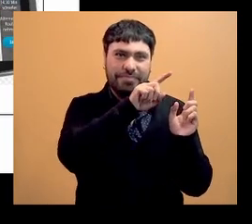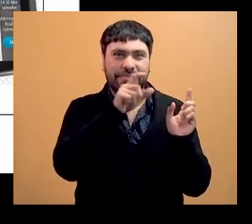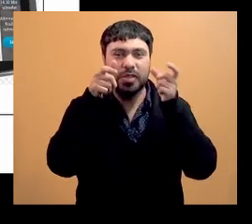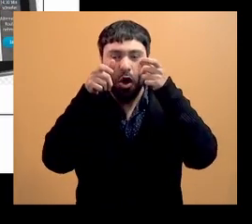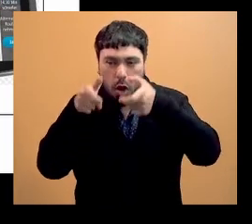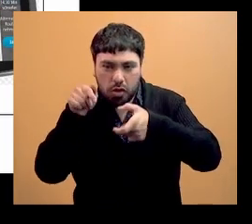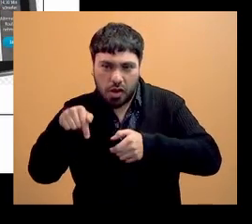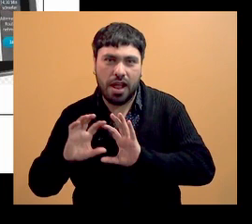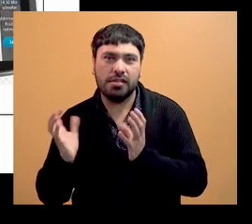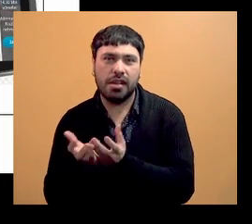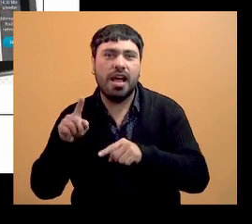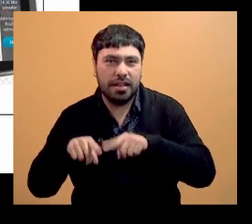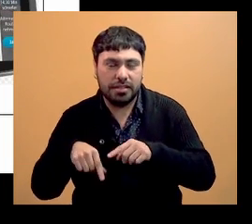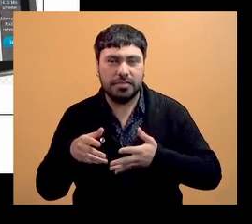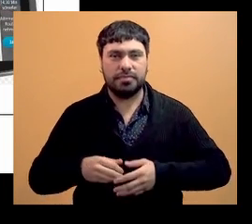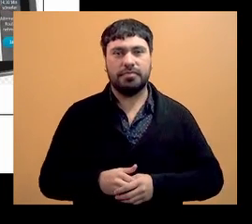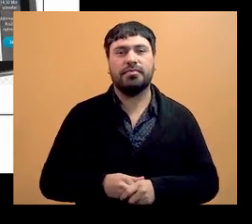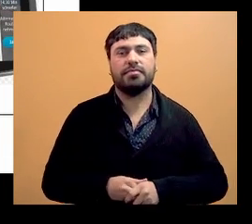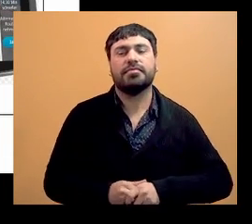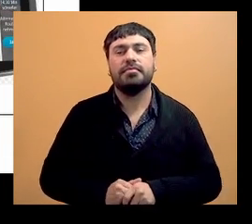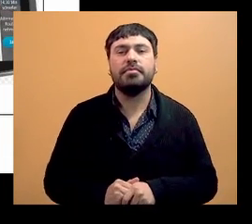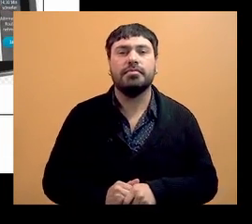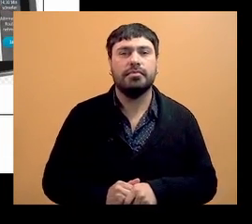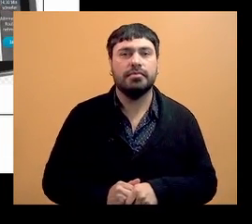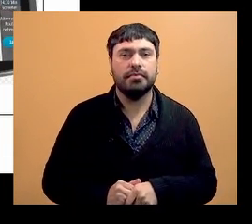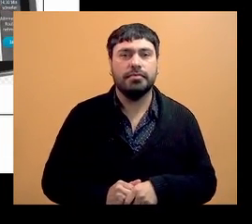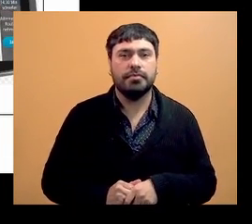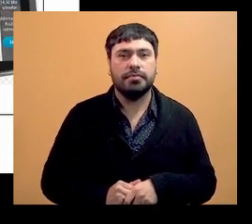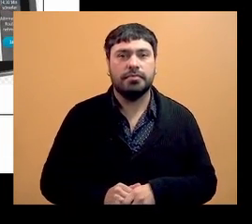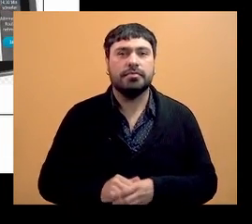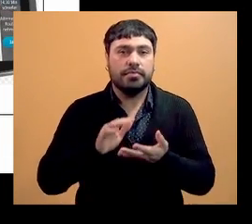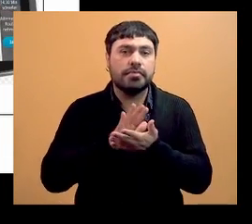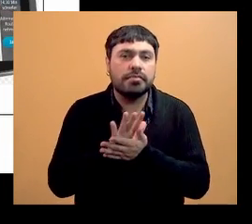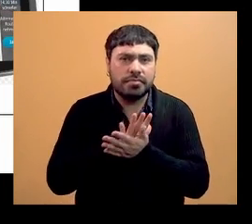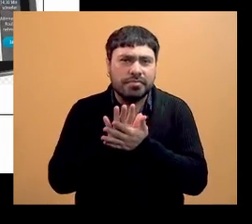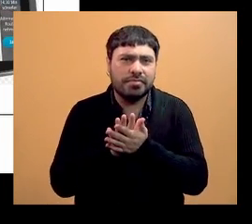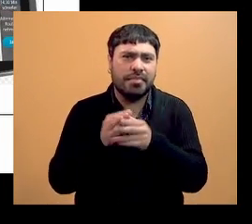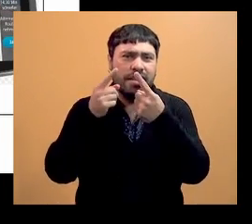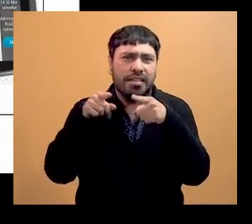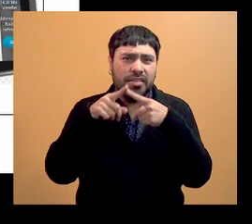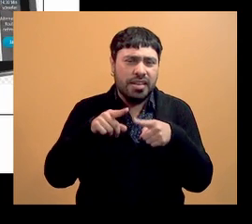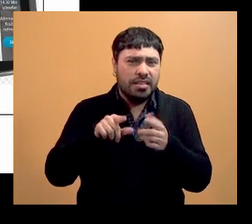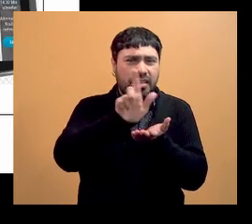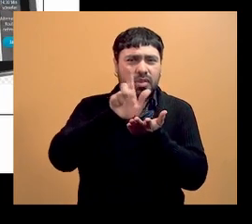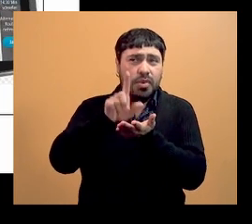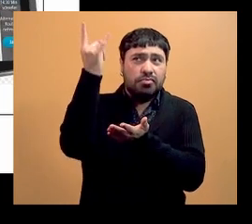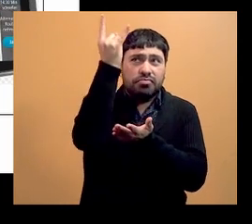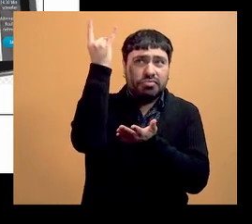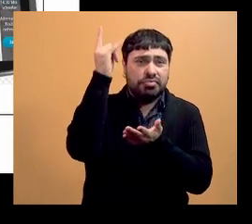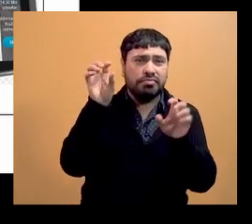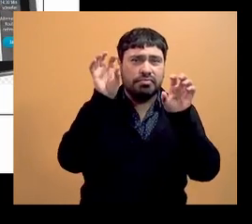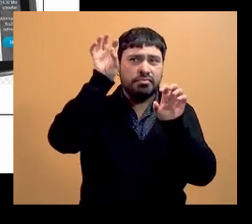la tecnología espacial. La observación espacial, por supuesto, telescopios óptimos como el Hubble, el Kepler, nos han redefinido nuestro entendimiento